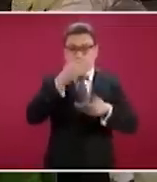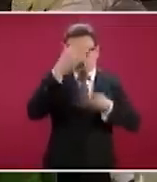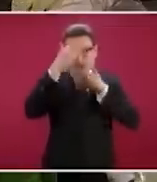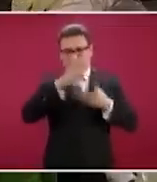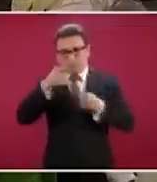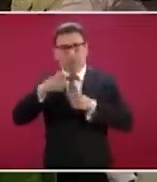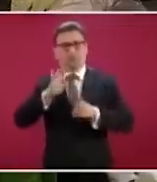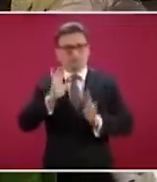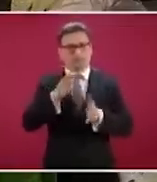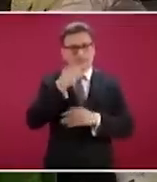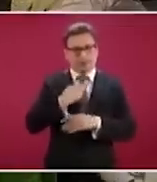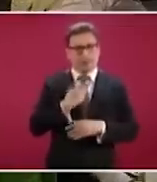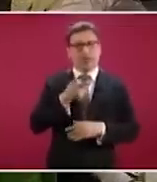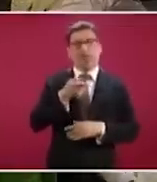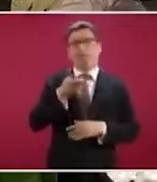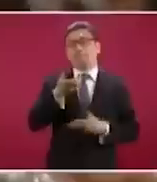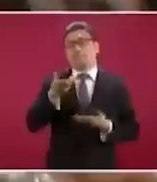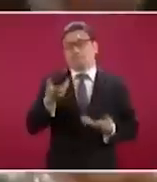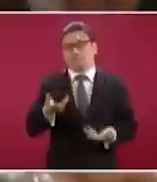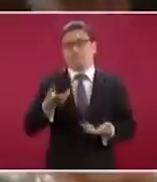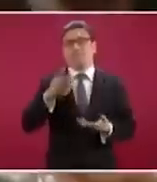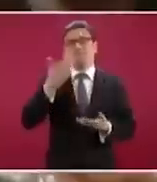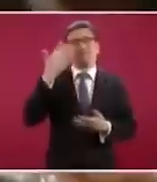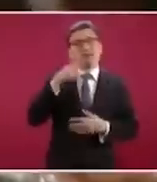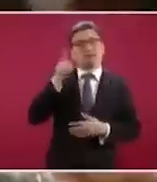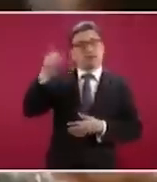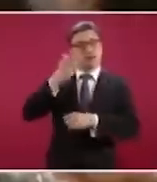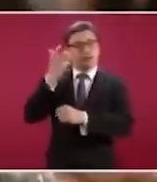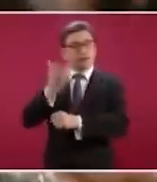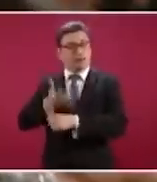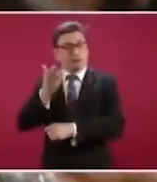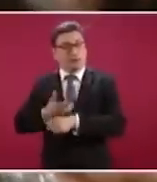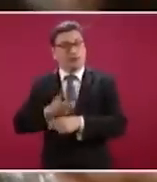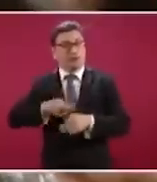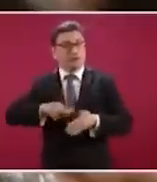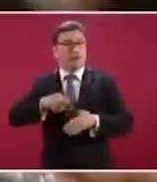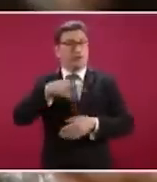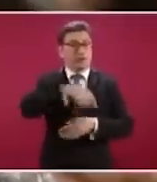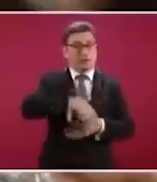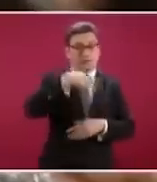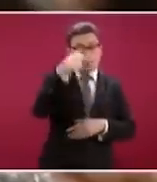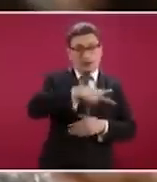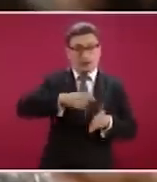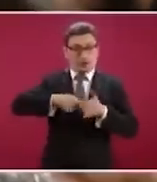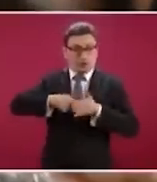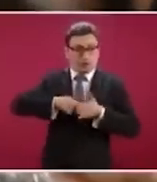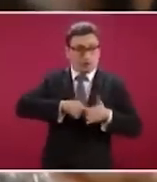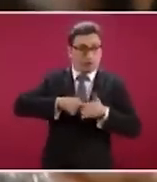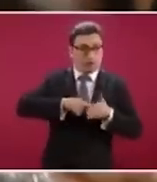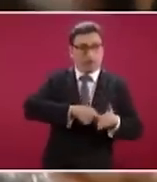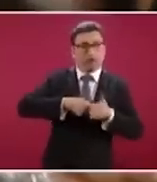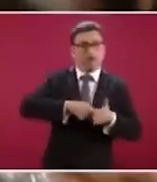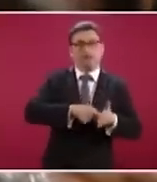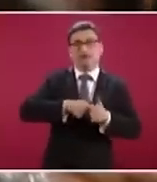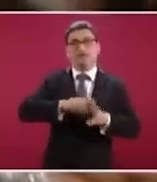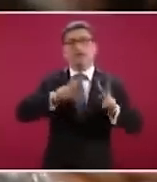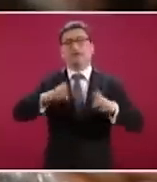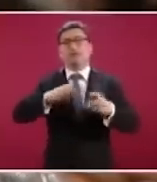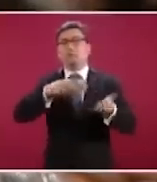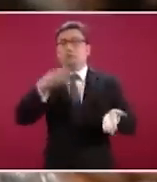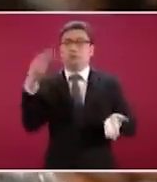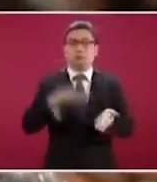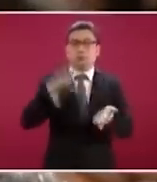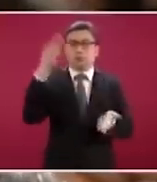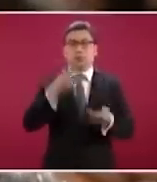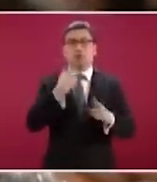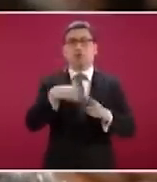mexicanos, considerando que Estados Unidos presionó a México con el tema de los aranceles, pues